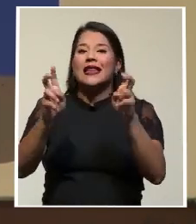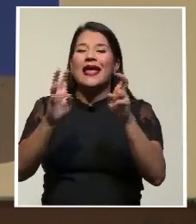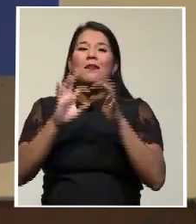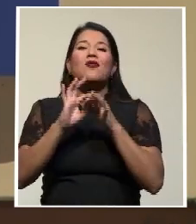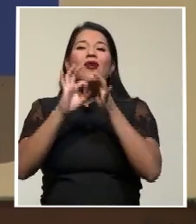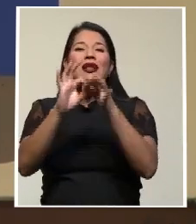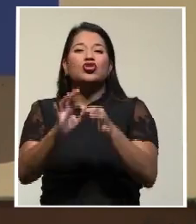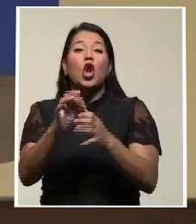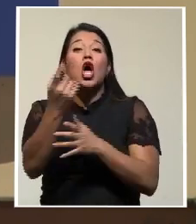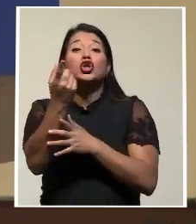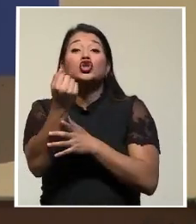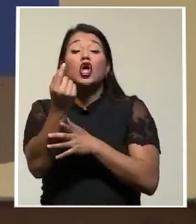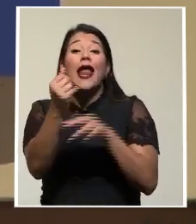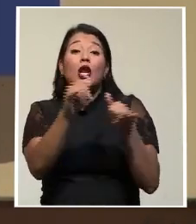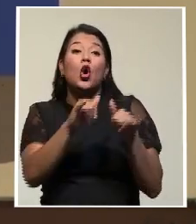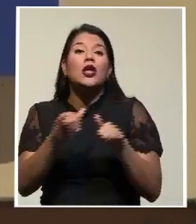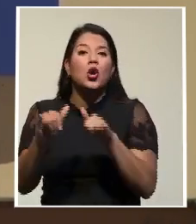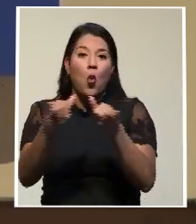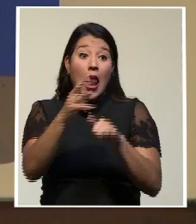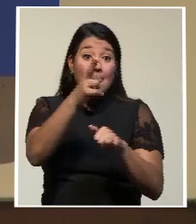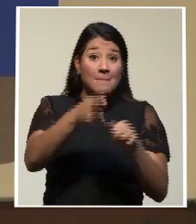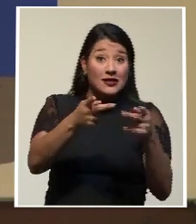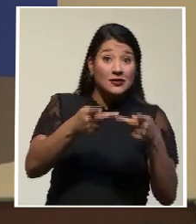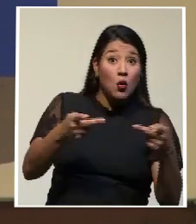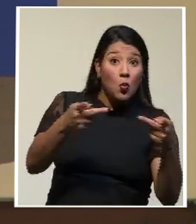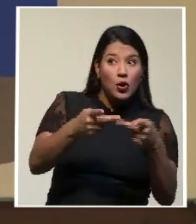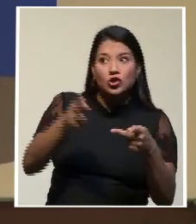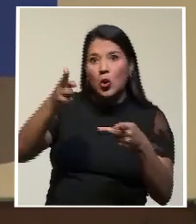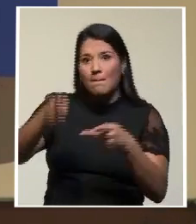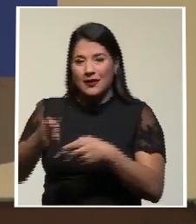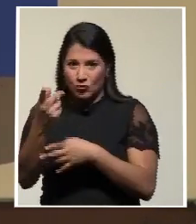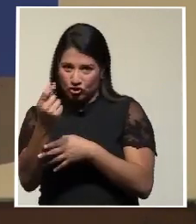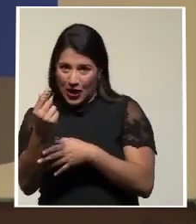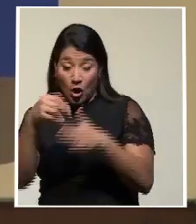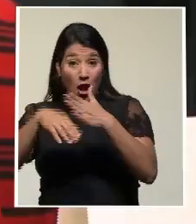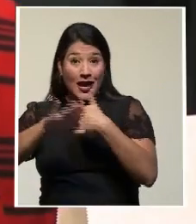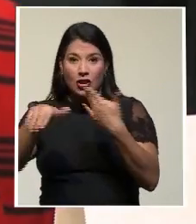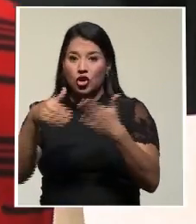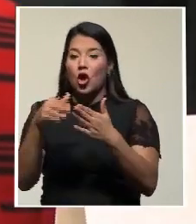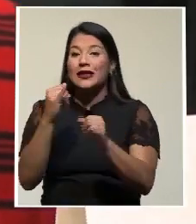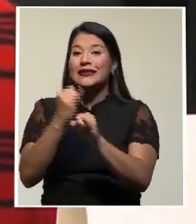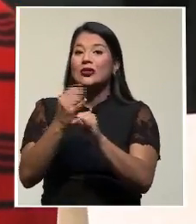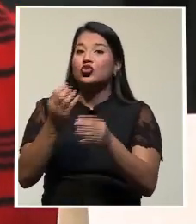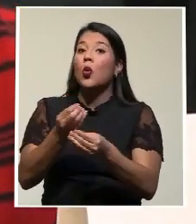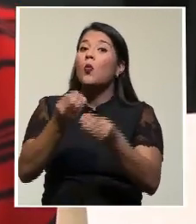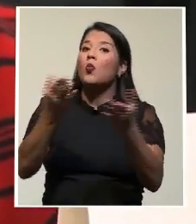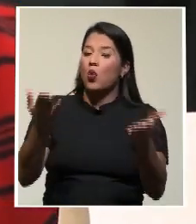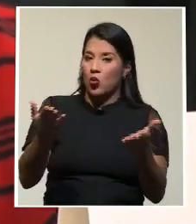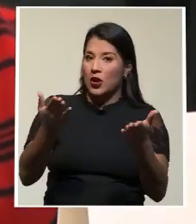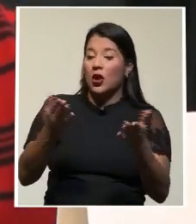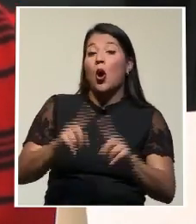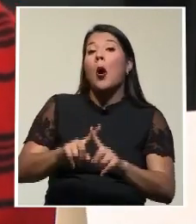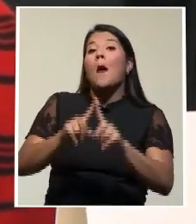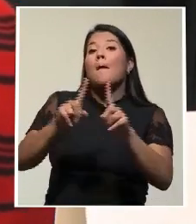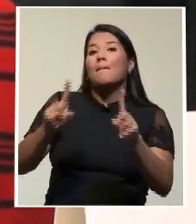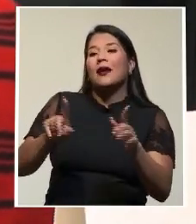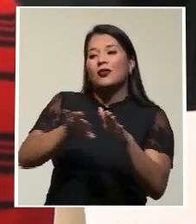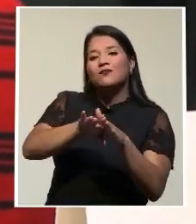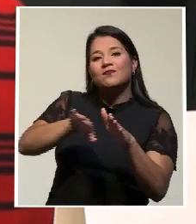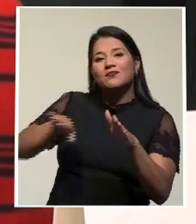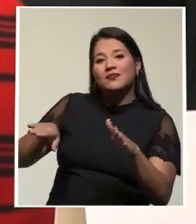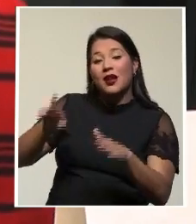salario global en todo lo que es el sector público, salvo en lo relativo a la rectoría del Poder Ejecutivo sobre